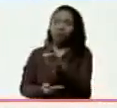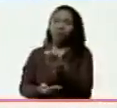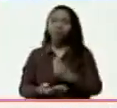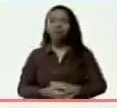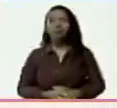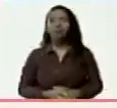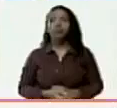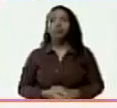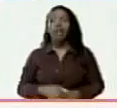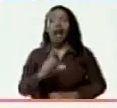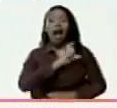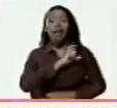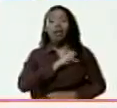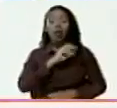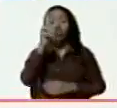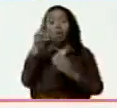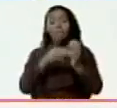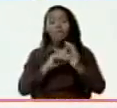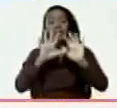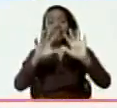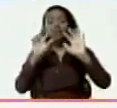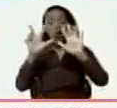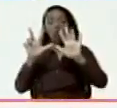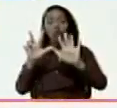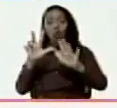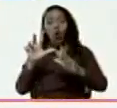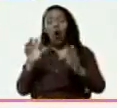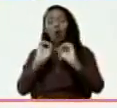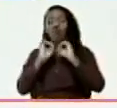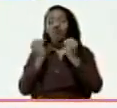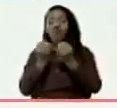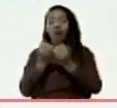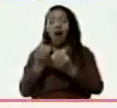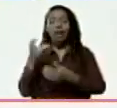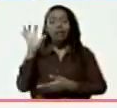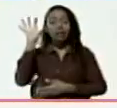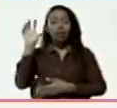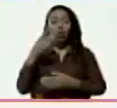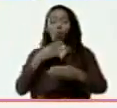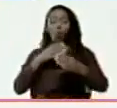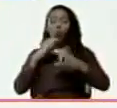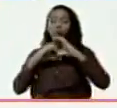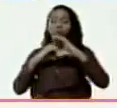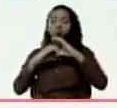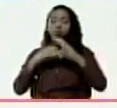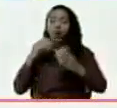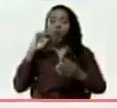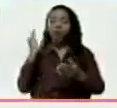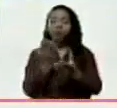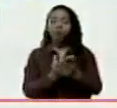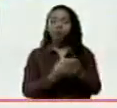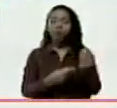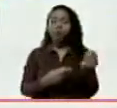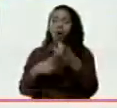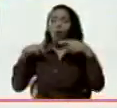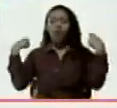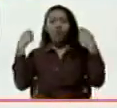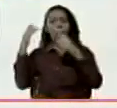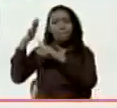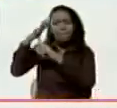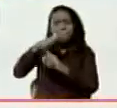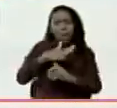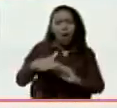en enero del 2018 el departamento de estado en un comunicado la campaña de presión contra